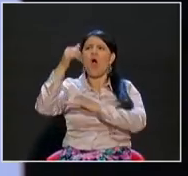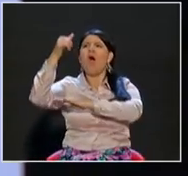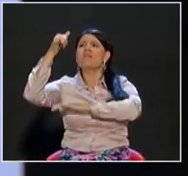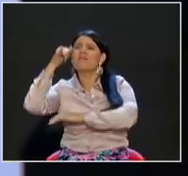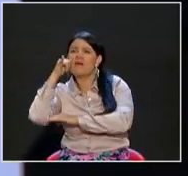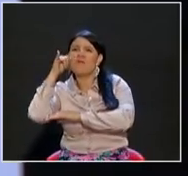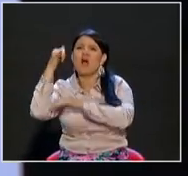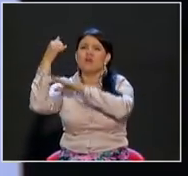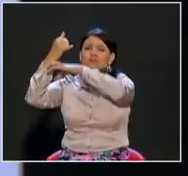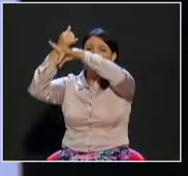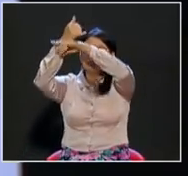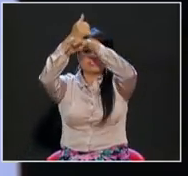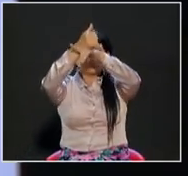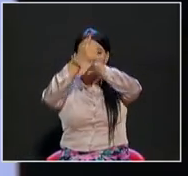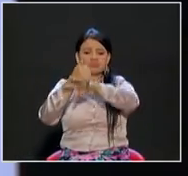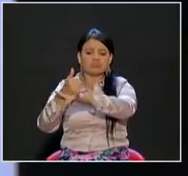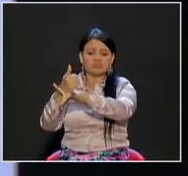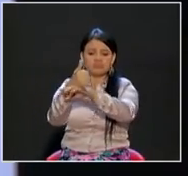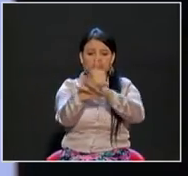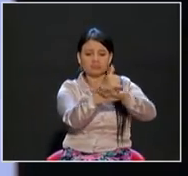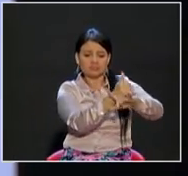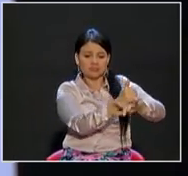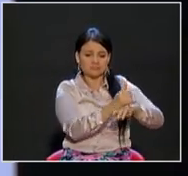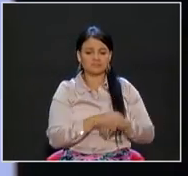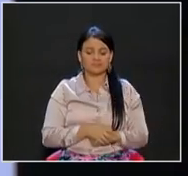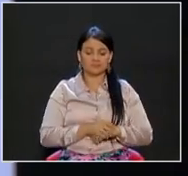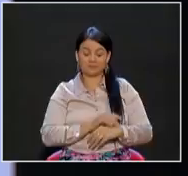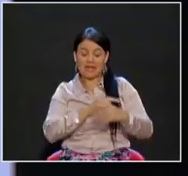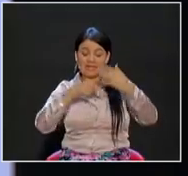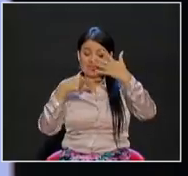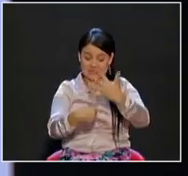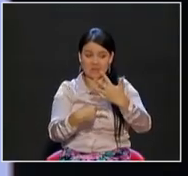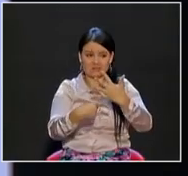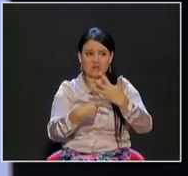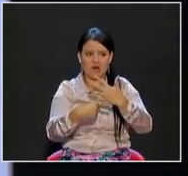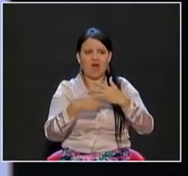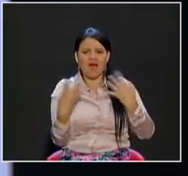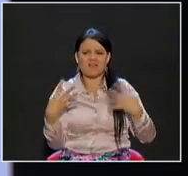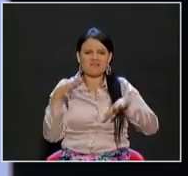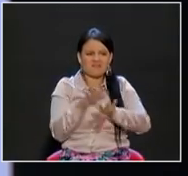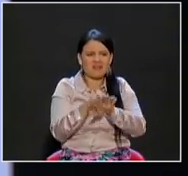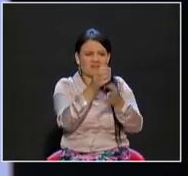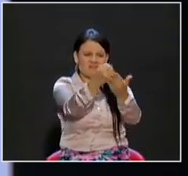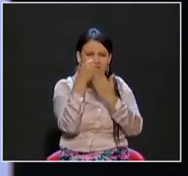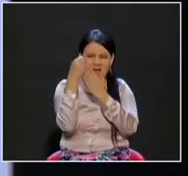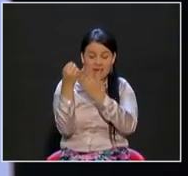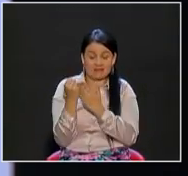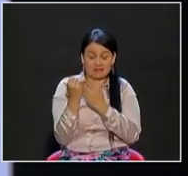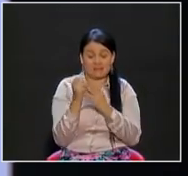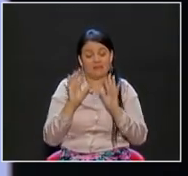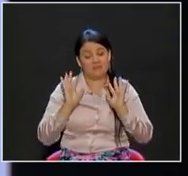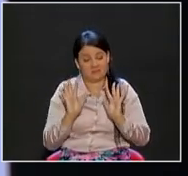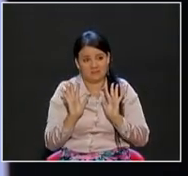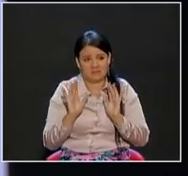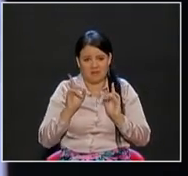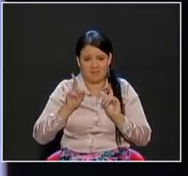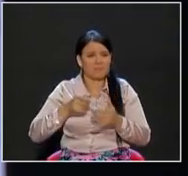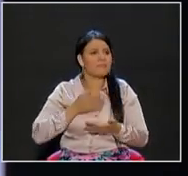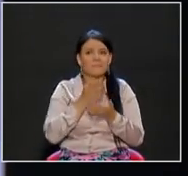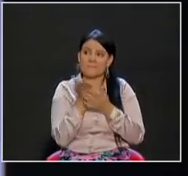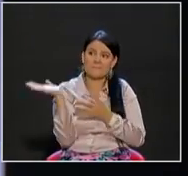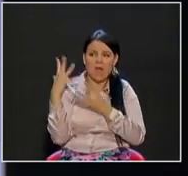vamos a recuperar la red de cooperantes y sexto vamos a recuperar la llegada al territorio para escuchar